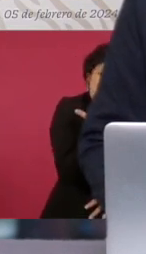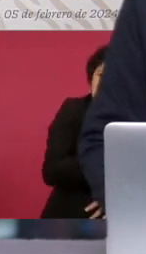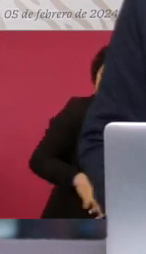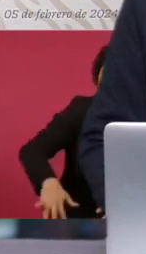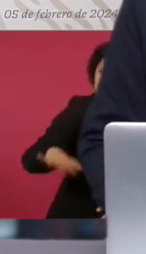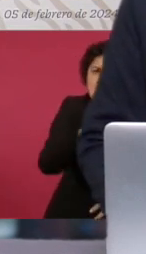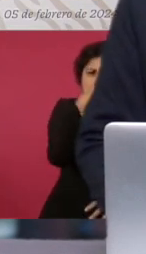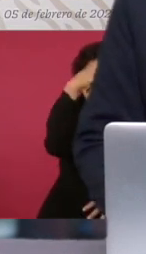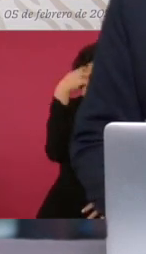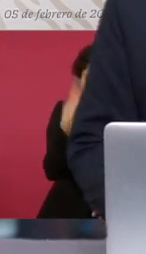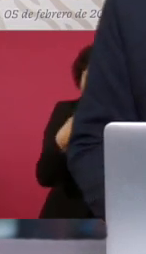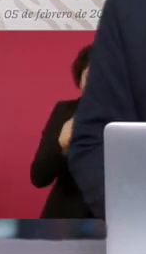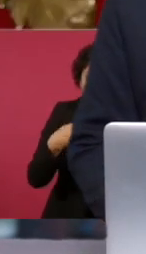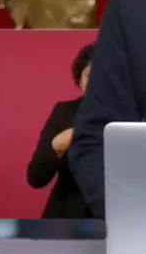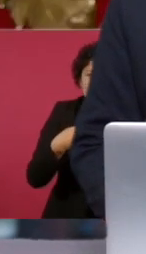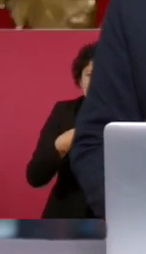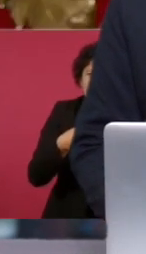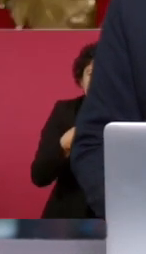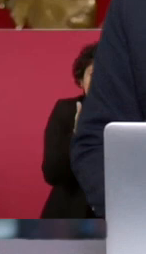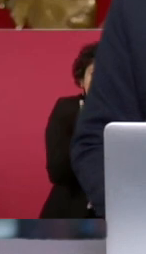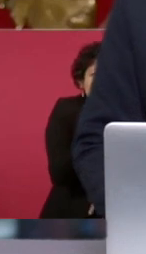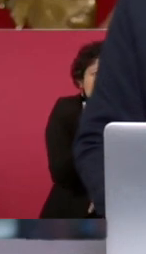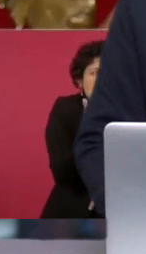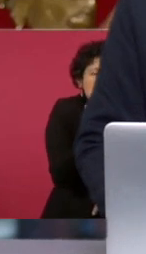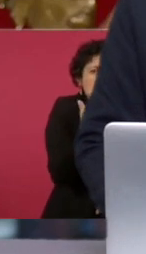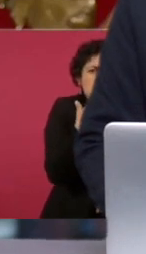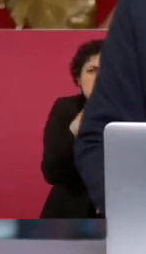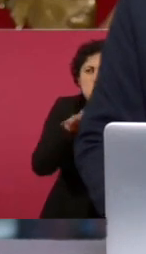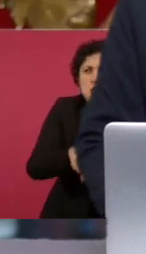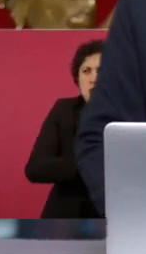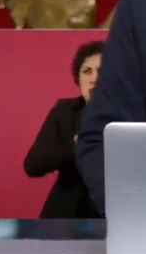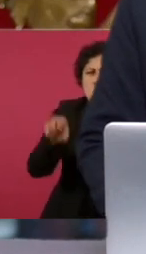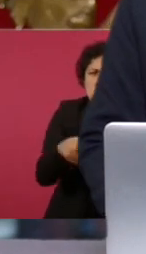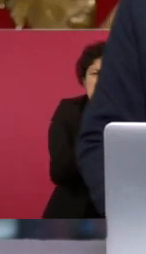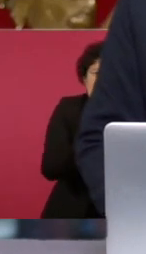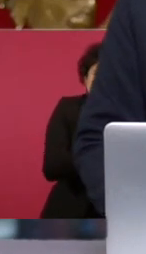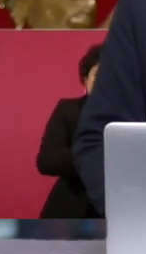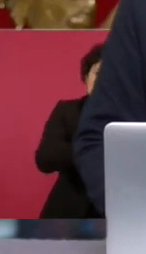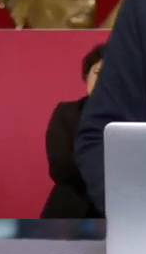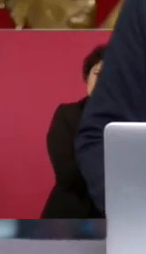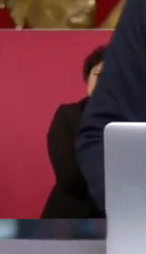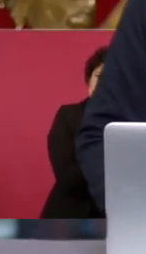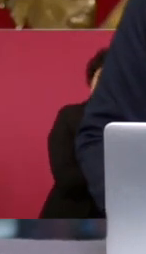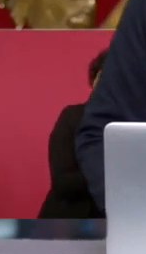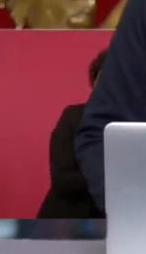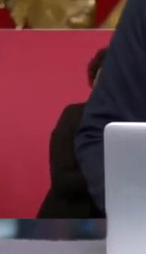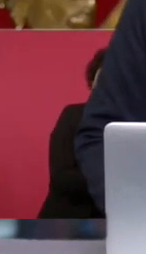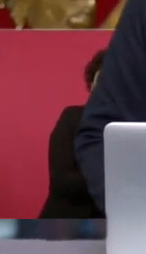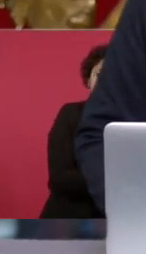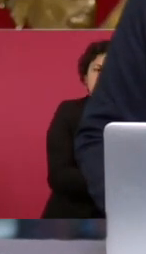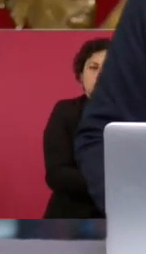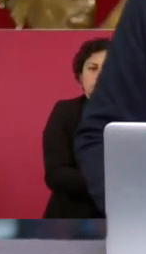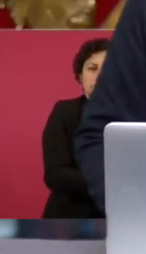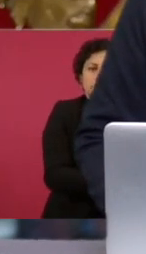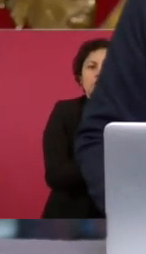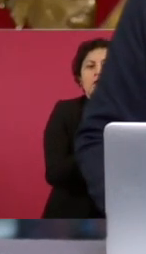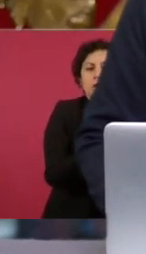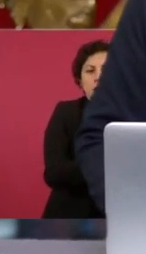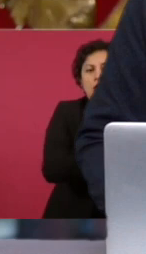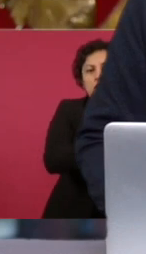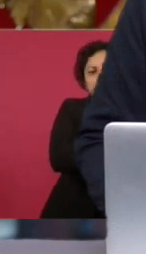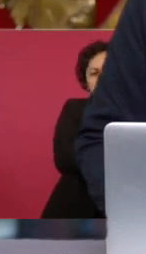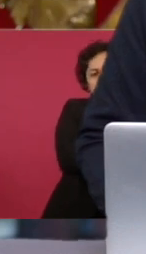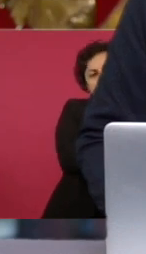para servir con fines electorales porque de no pasar en el Congreso de La Unión López Obrador puede operar desde su